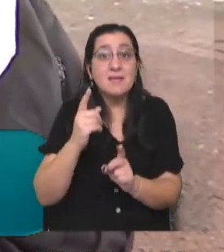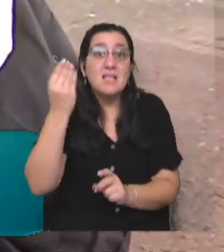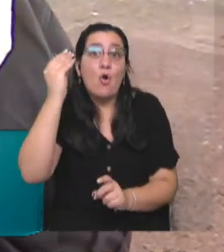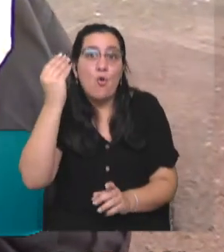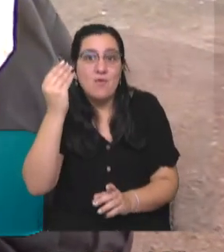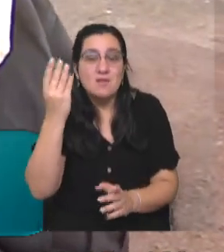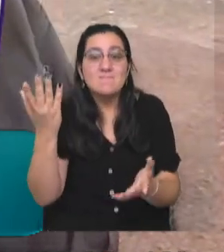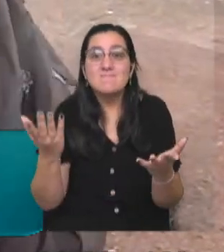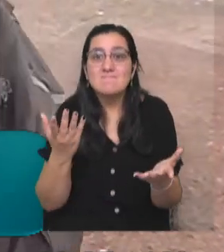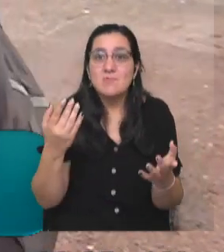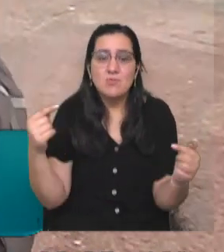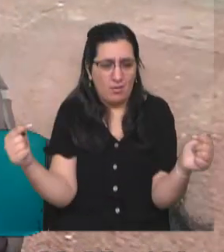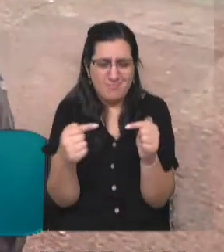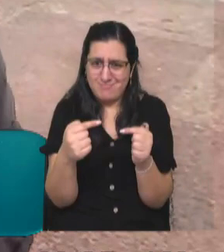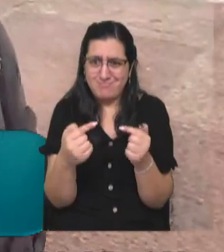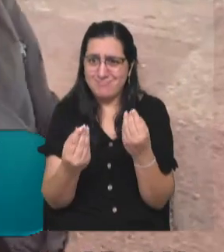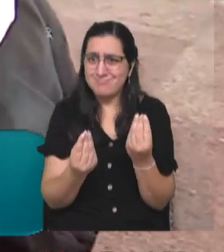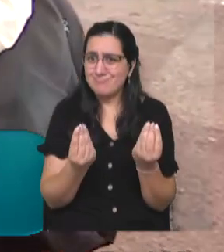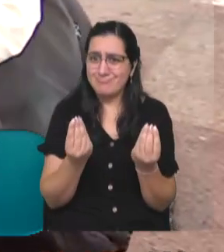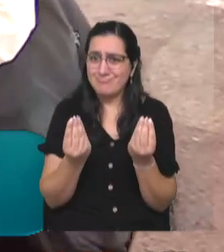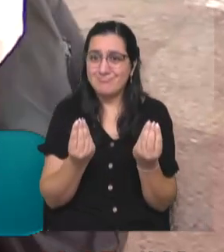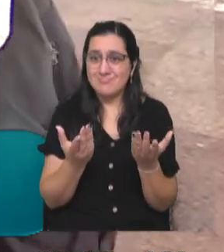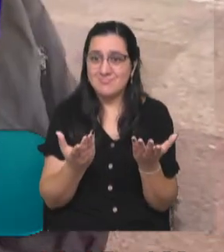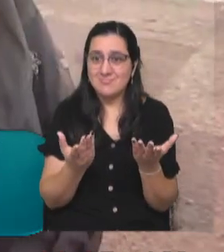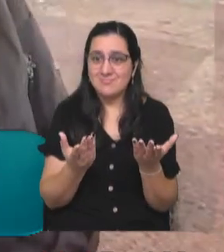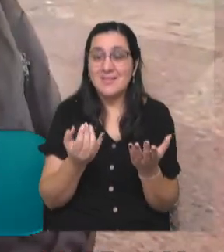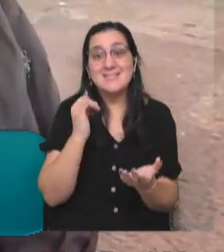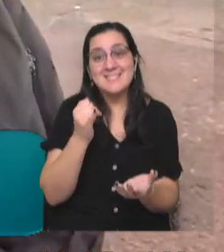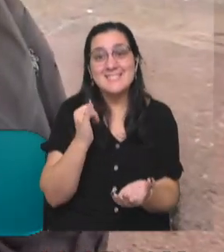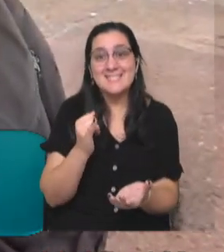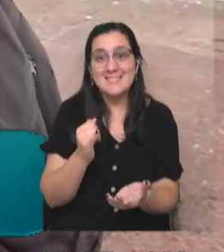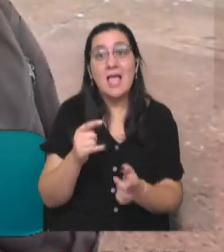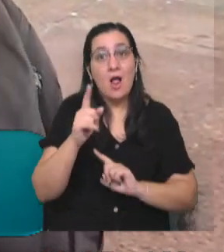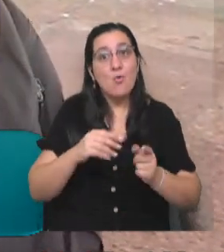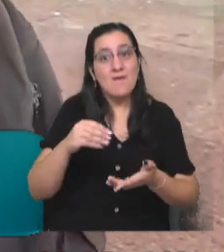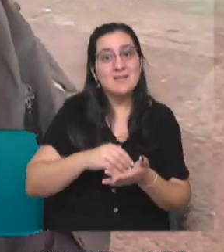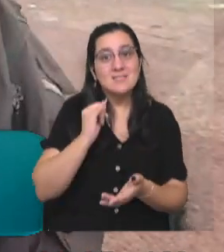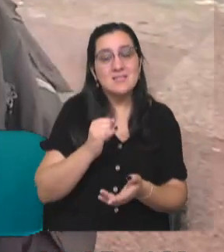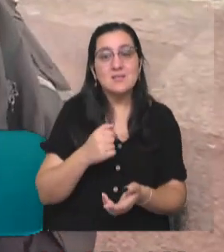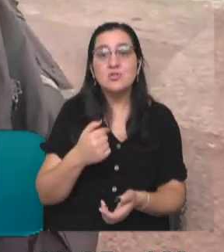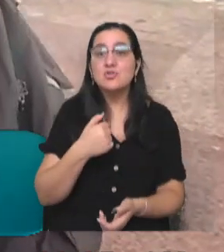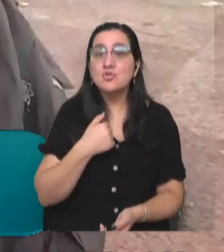mismo tiempo? Cosas que a veces, viste, que no coinciden tanto, ¿no? Sí, ha pasado varias veces. Tuve